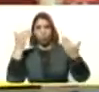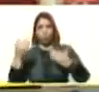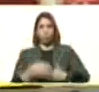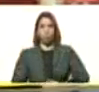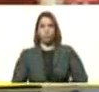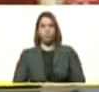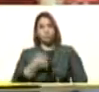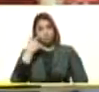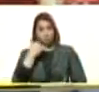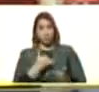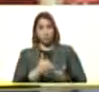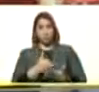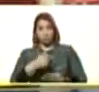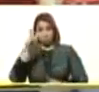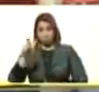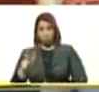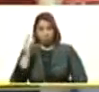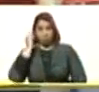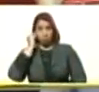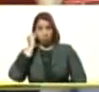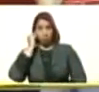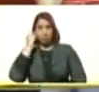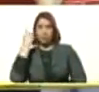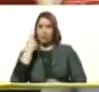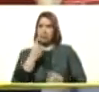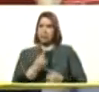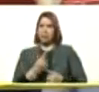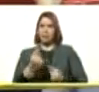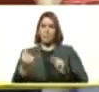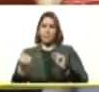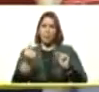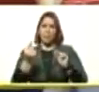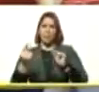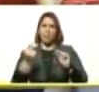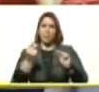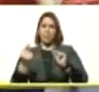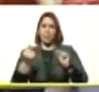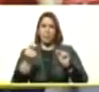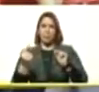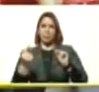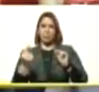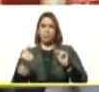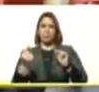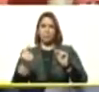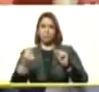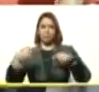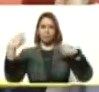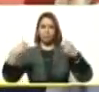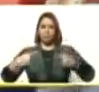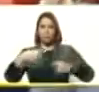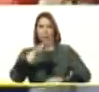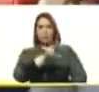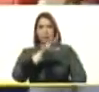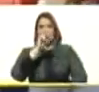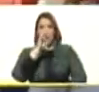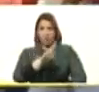Fíjense ustedes, Alejandra. Hay que llevar este debate de las